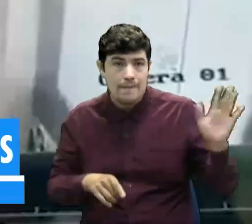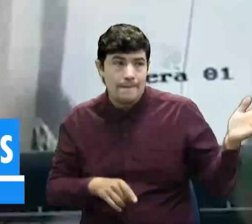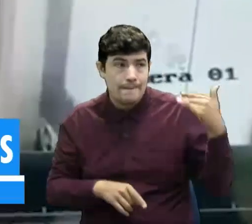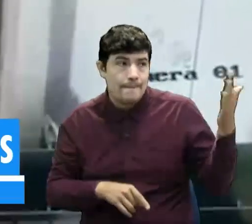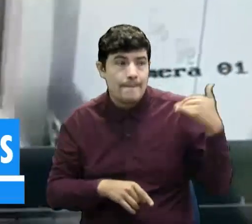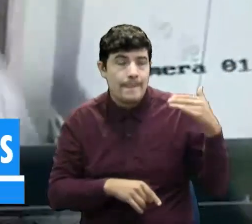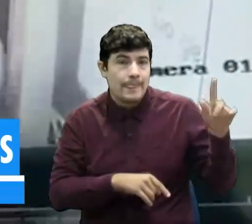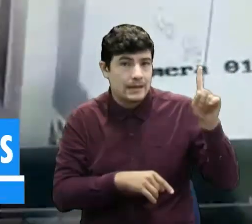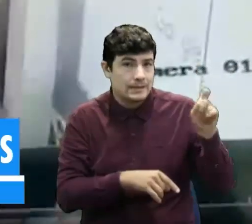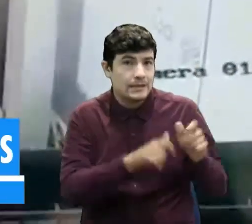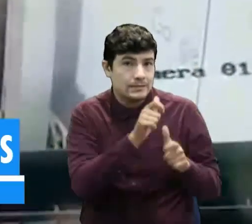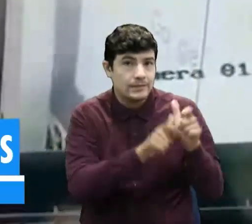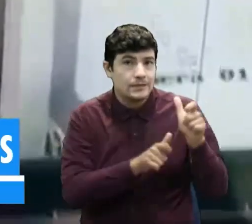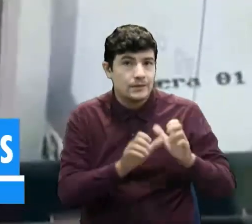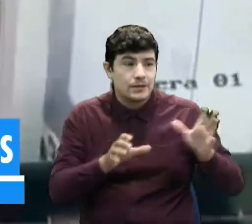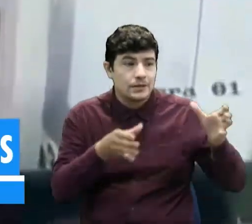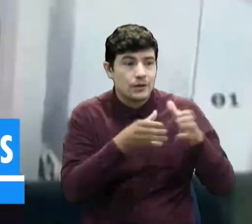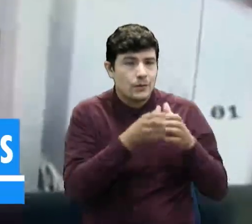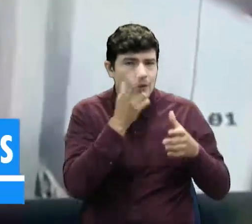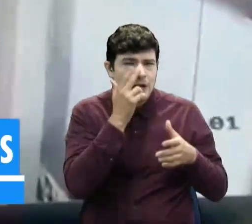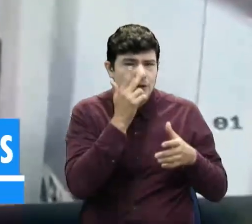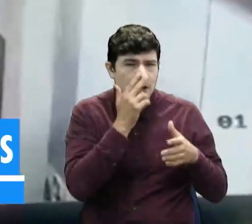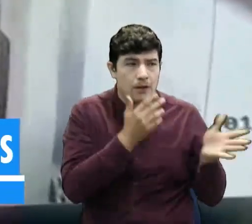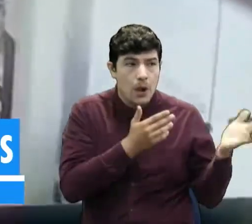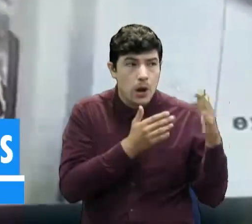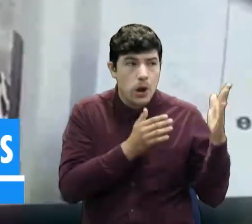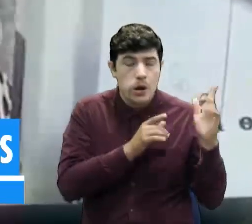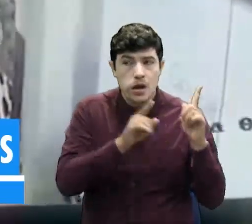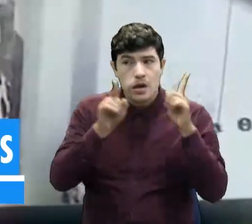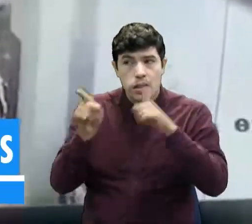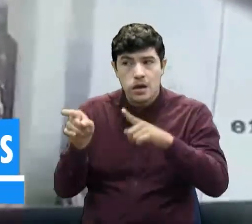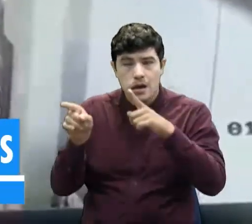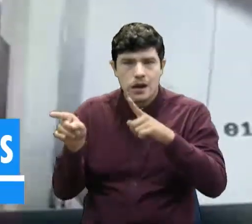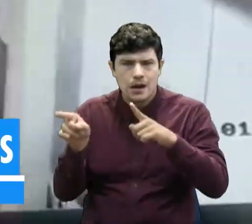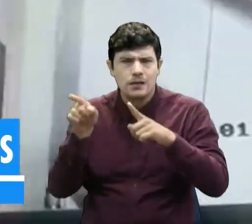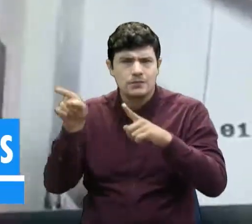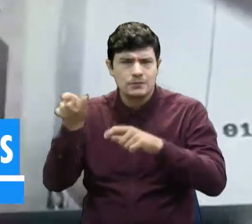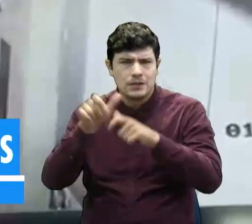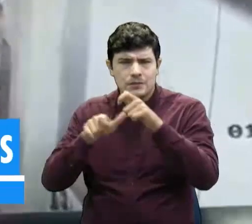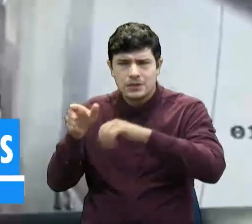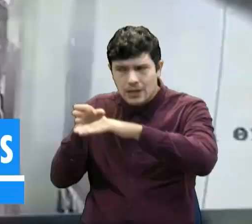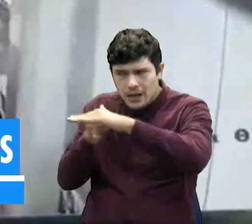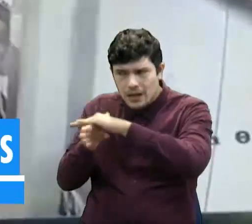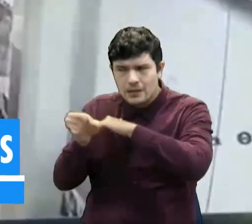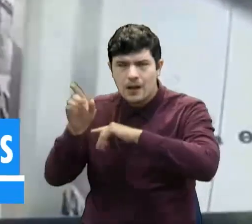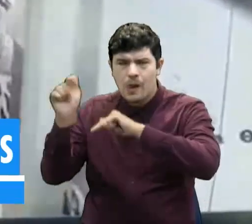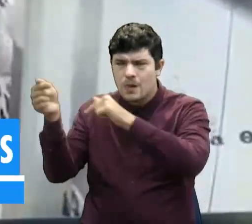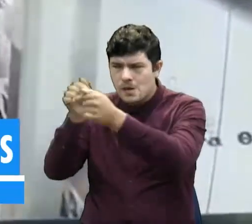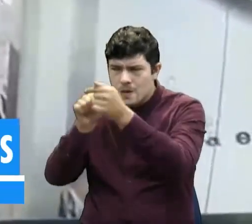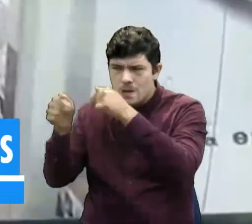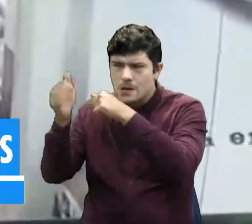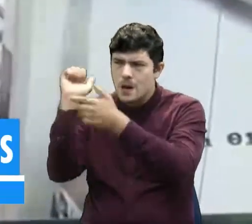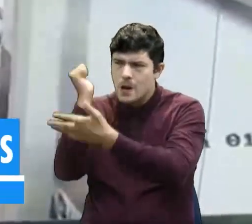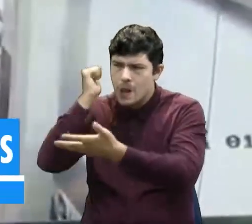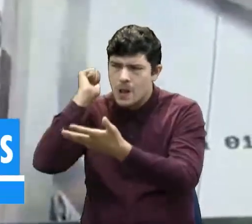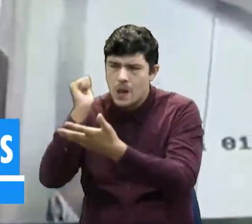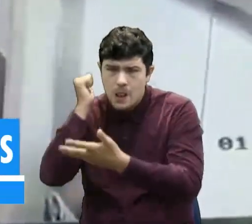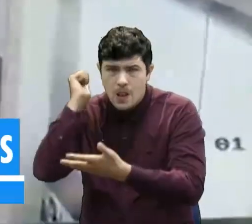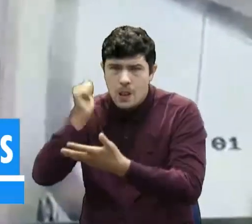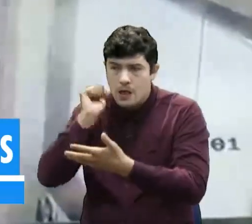del Nacional y generan agresiones a estas personas. Allí encuentran